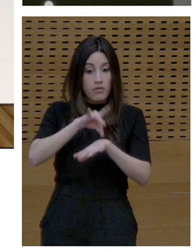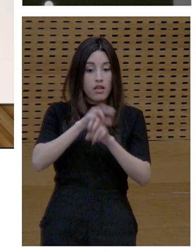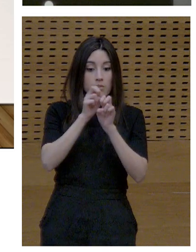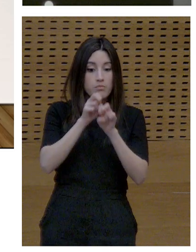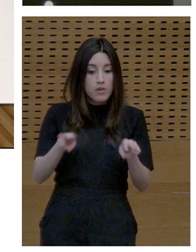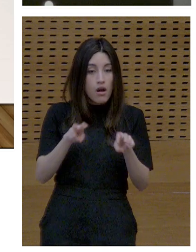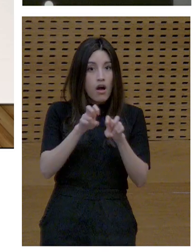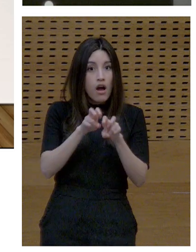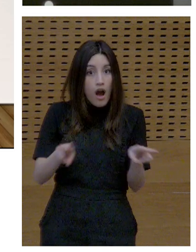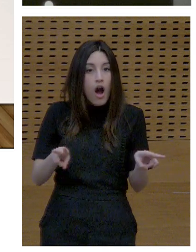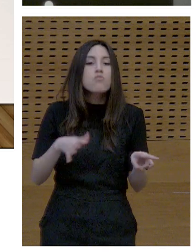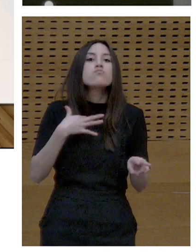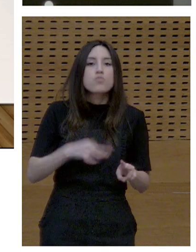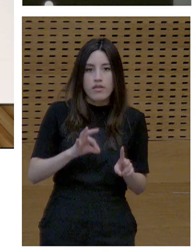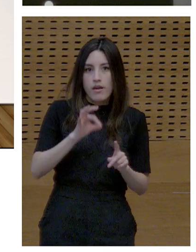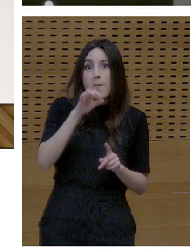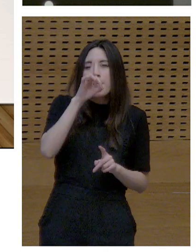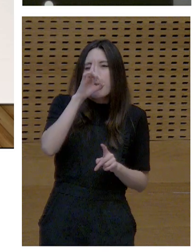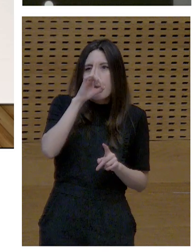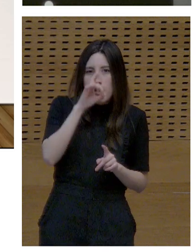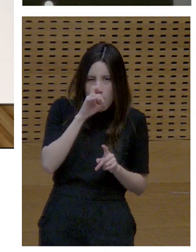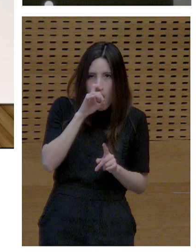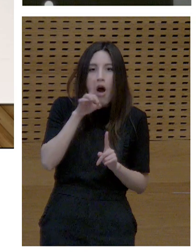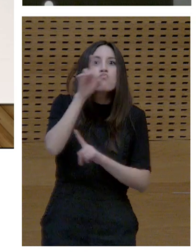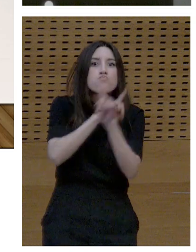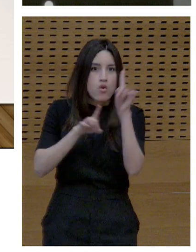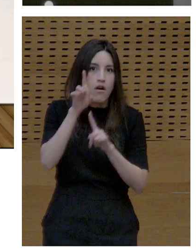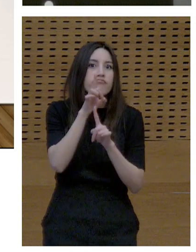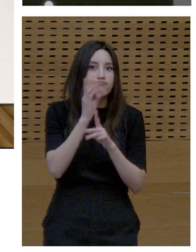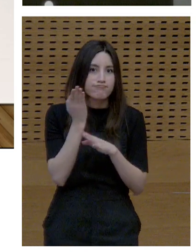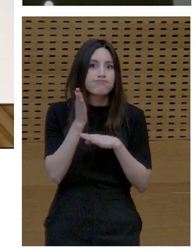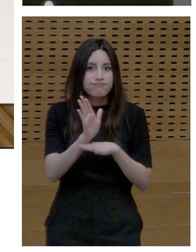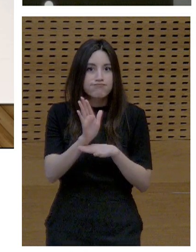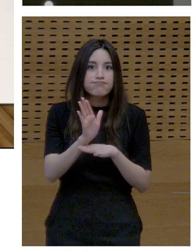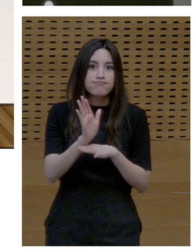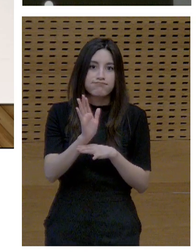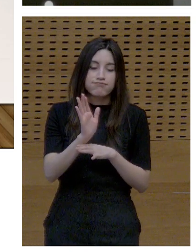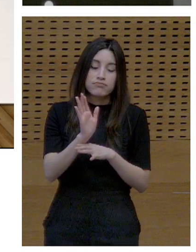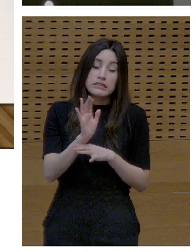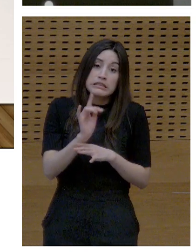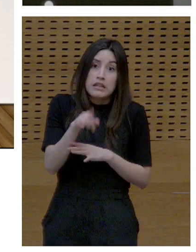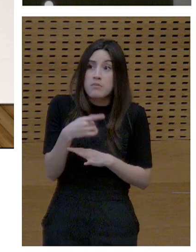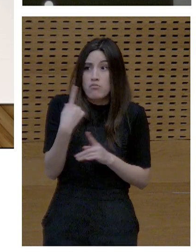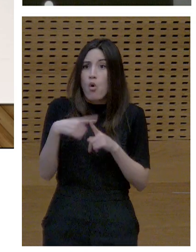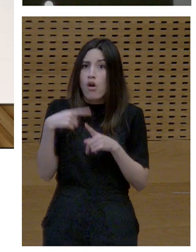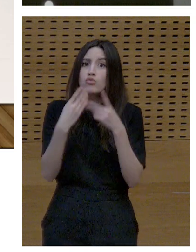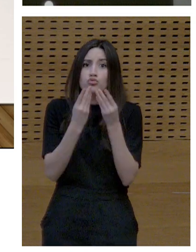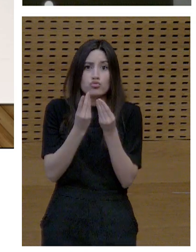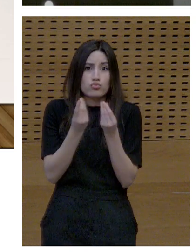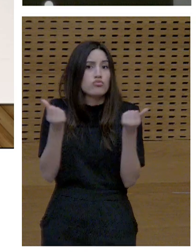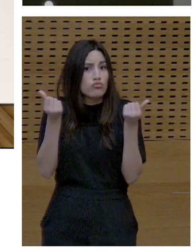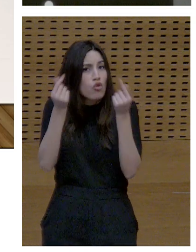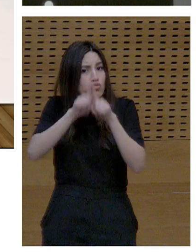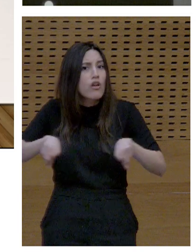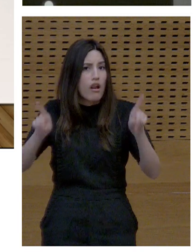aparecer problemas de memoria, pero ahora al principio puede ser cosas tan sutiles como estas, ¿no?